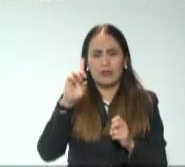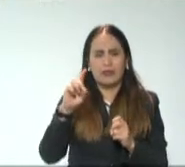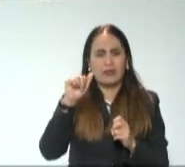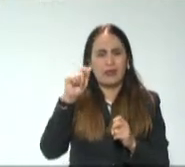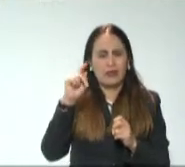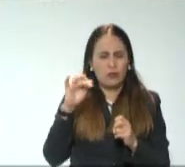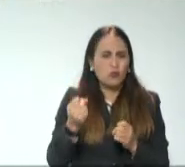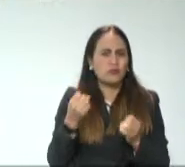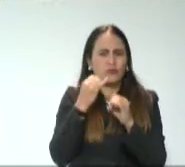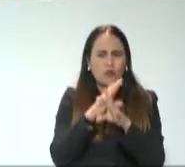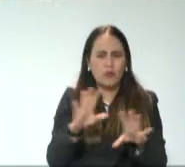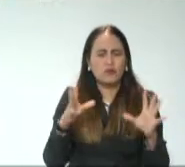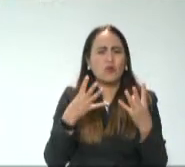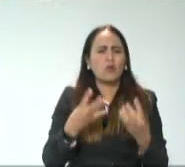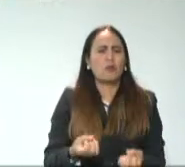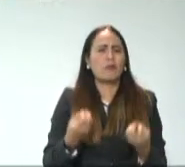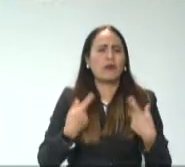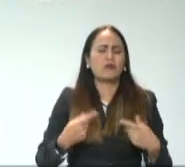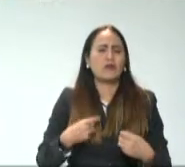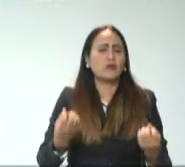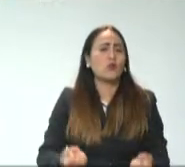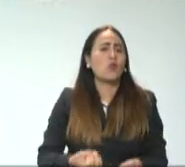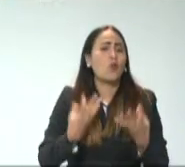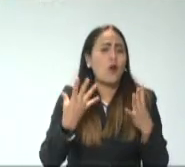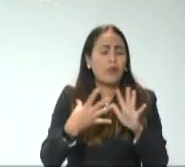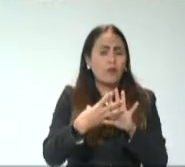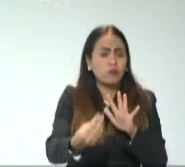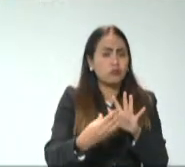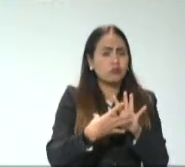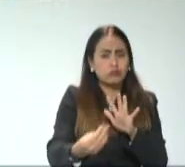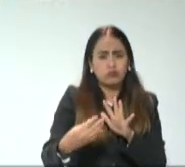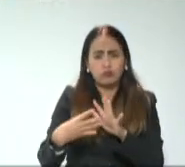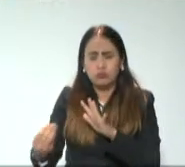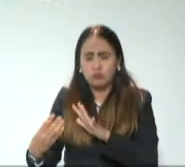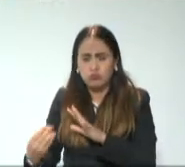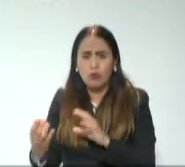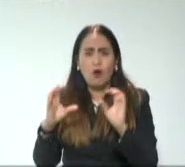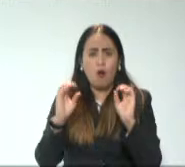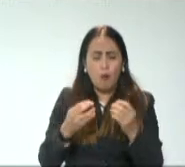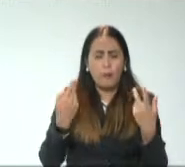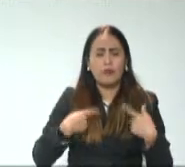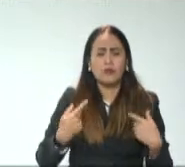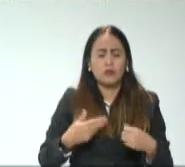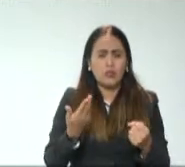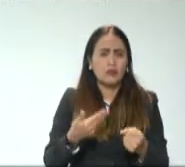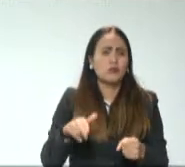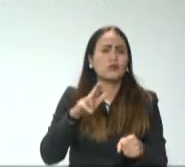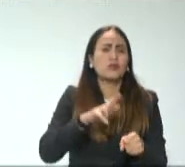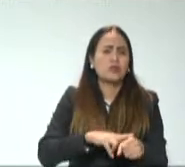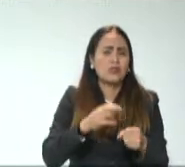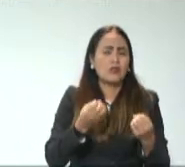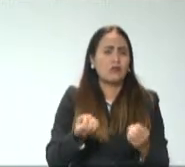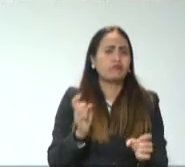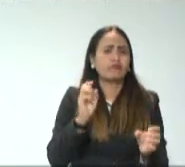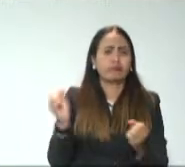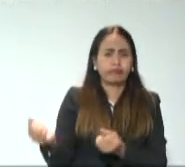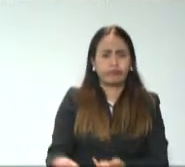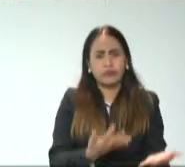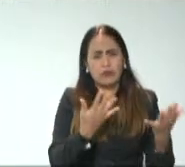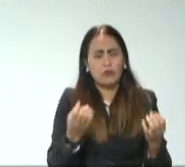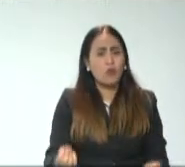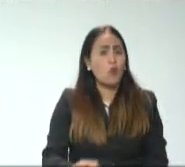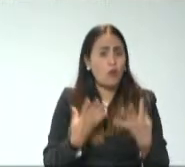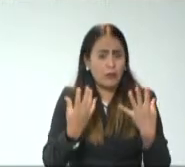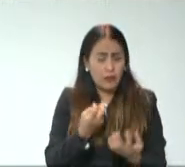los contagios los datos de eh de los de las hospitalizaciones eh y demás eran